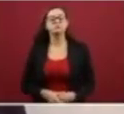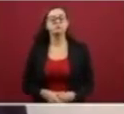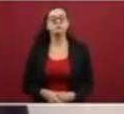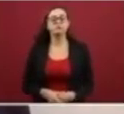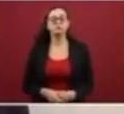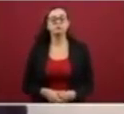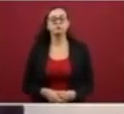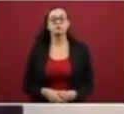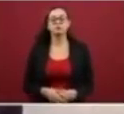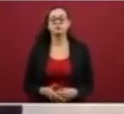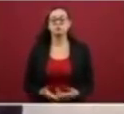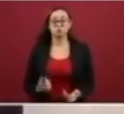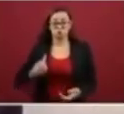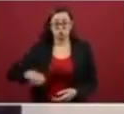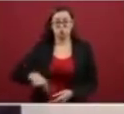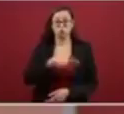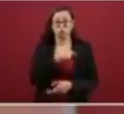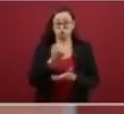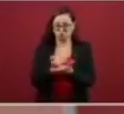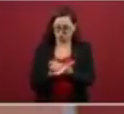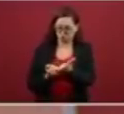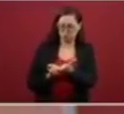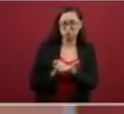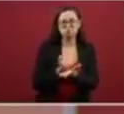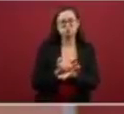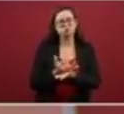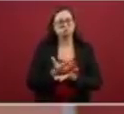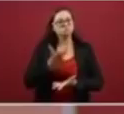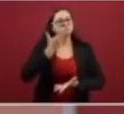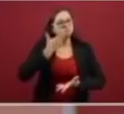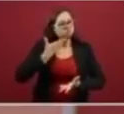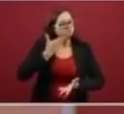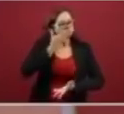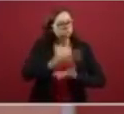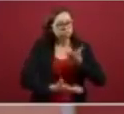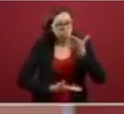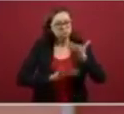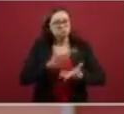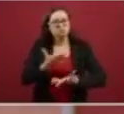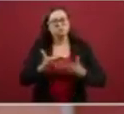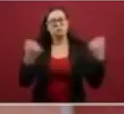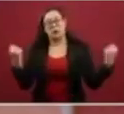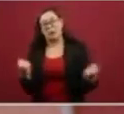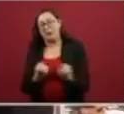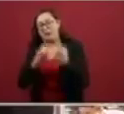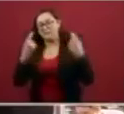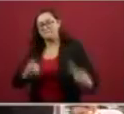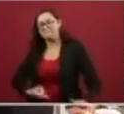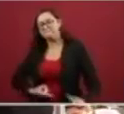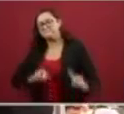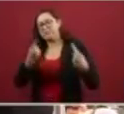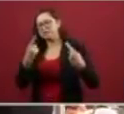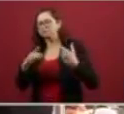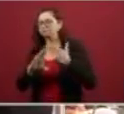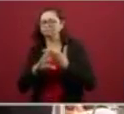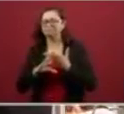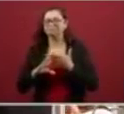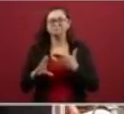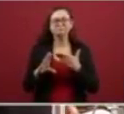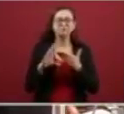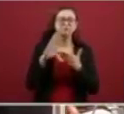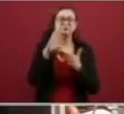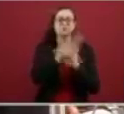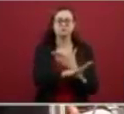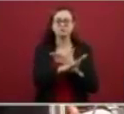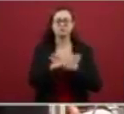este proceder nos ha permitido evitar la confrontación, que no